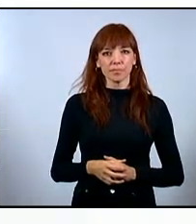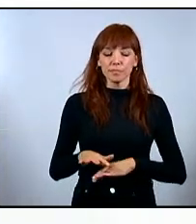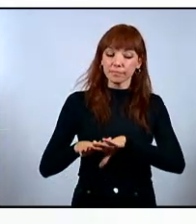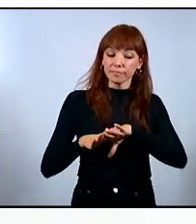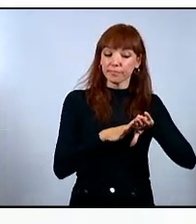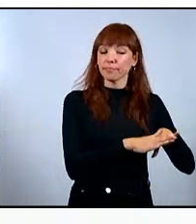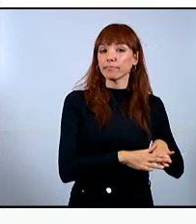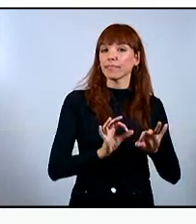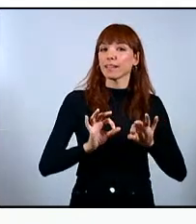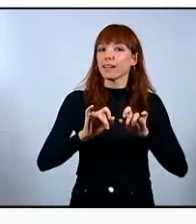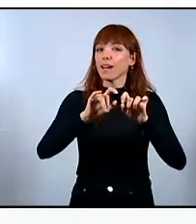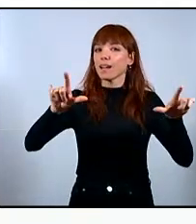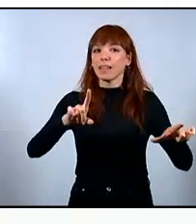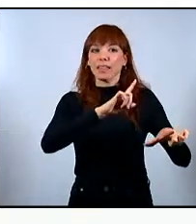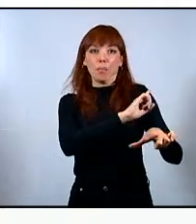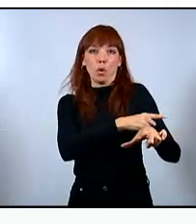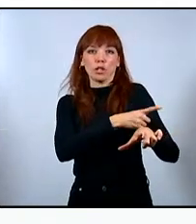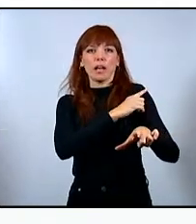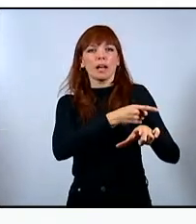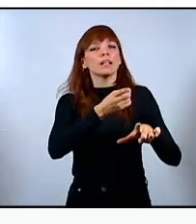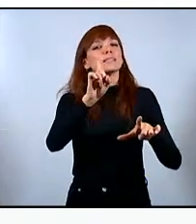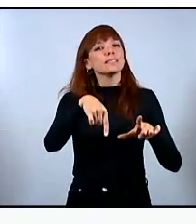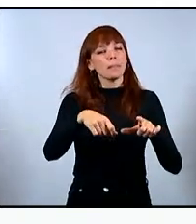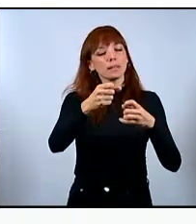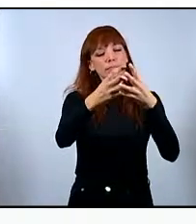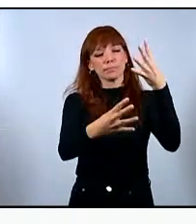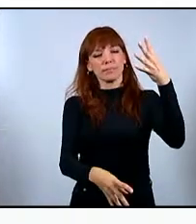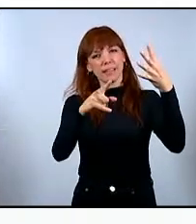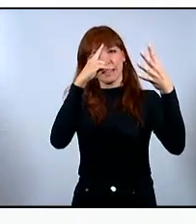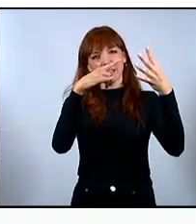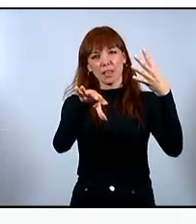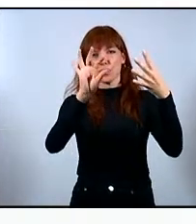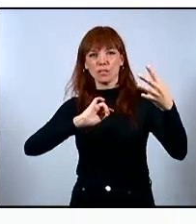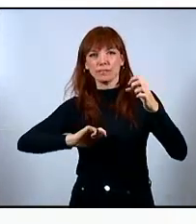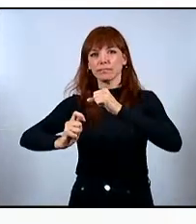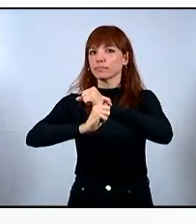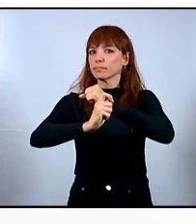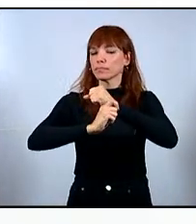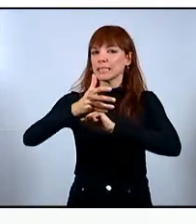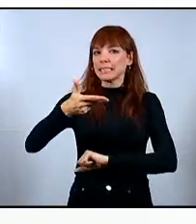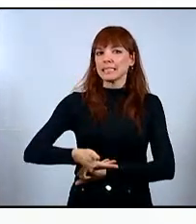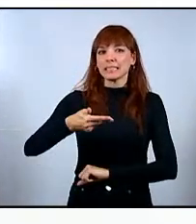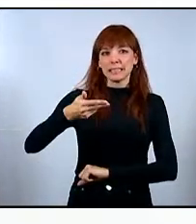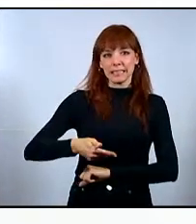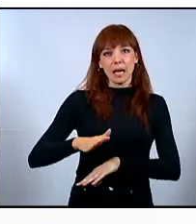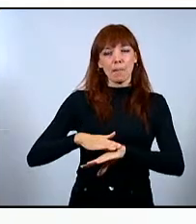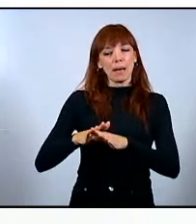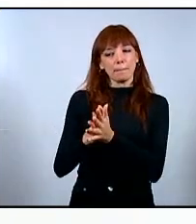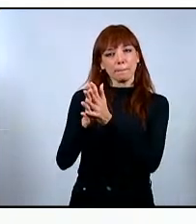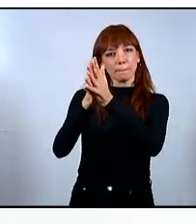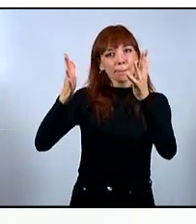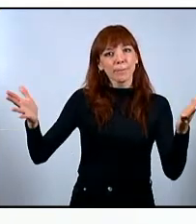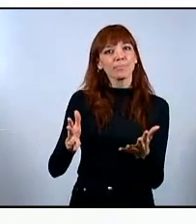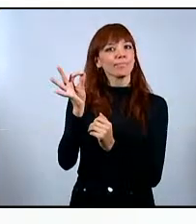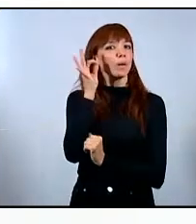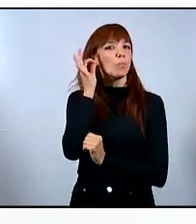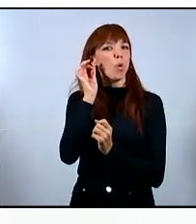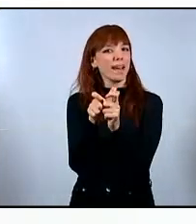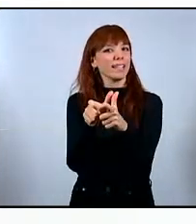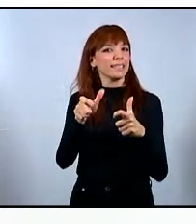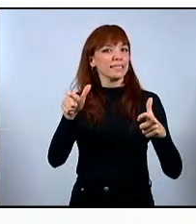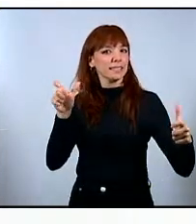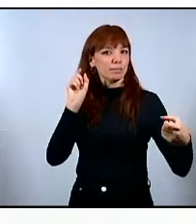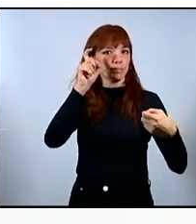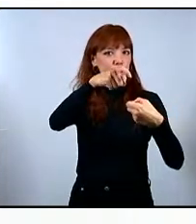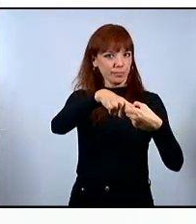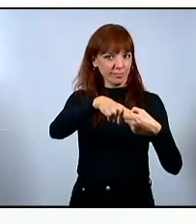del deporte, también estamos tomando decisiones que son clave para impulsar la presencia de la mujer al máximo nivel.